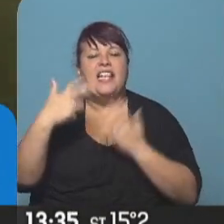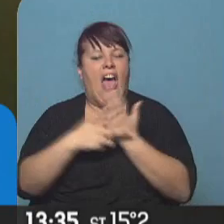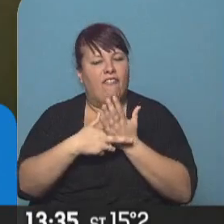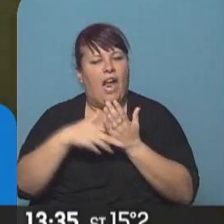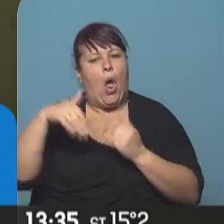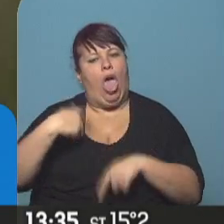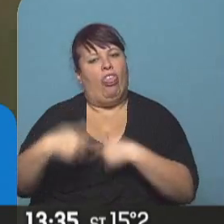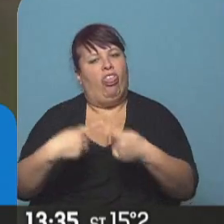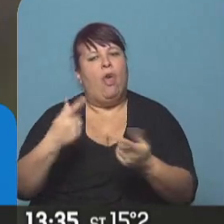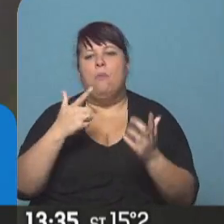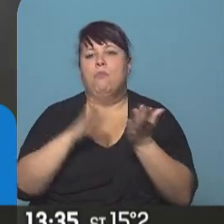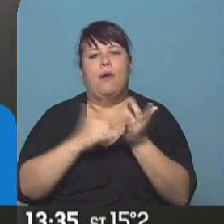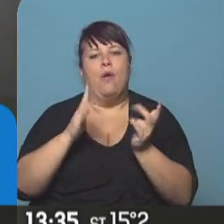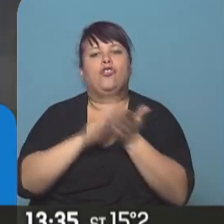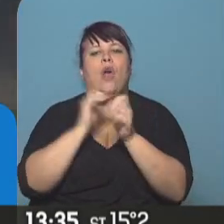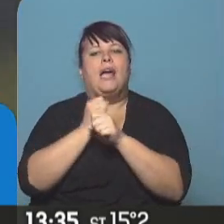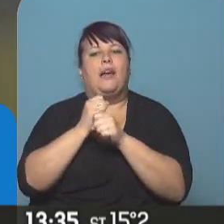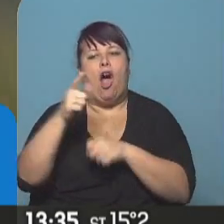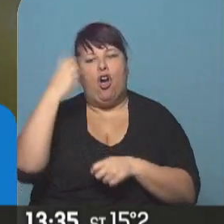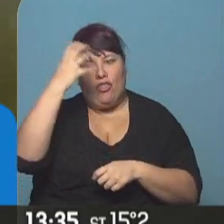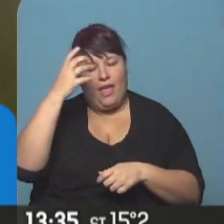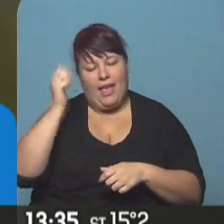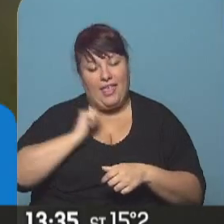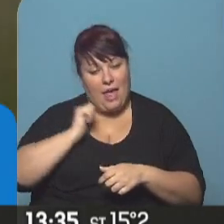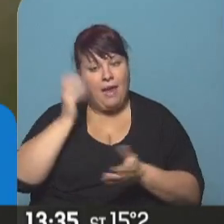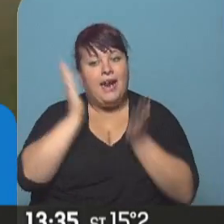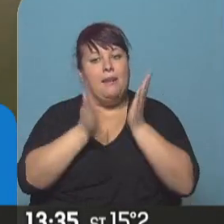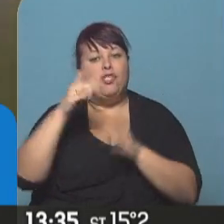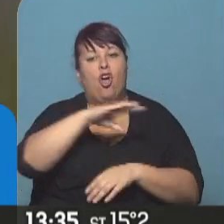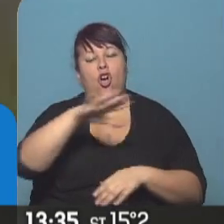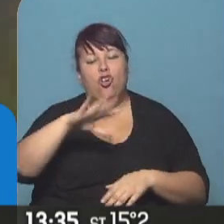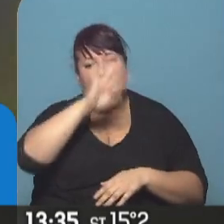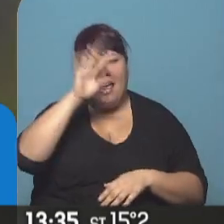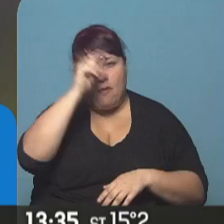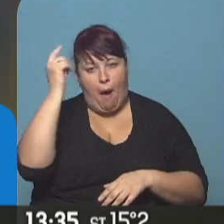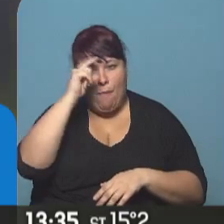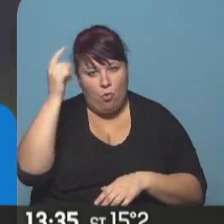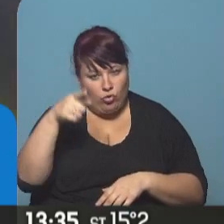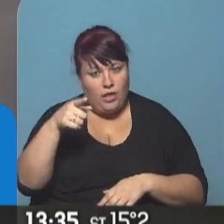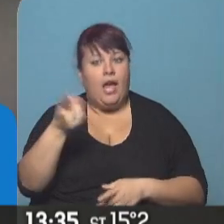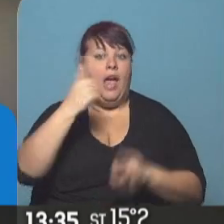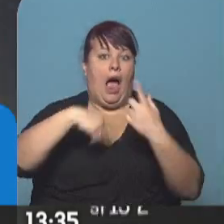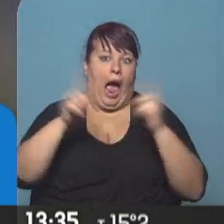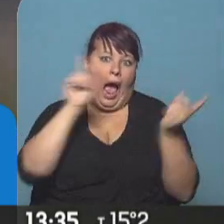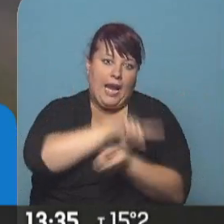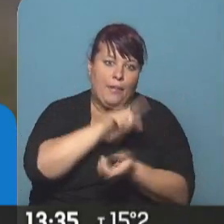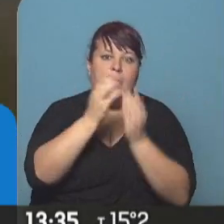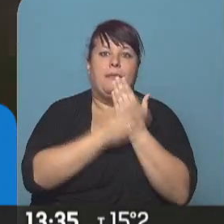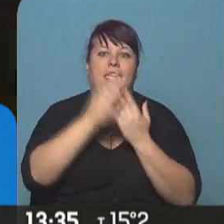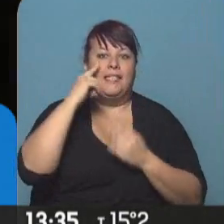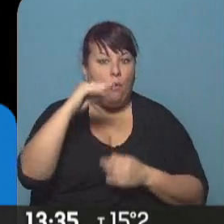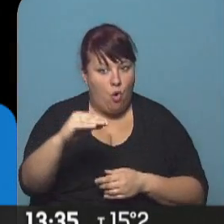demoró la causa y perdió pruebas sobre el accionar de la gendarmería en la represión a la comunidad mapuche en Cuyamín, a contramano de lo sostenido por la ministra